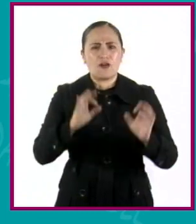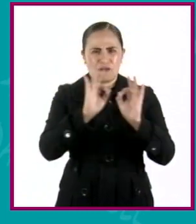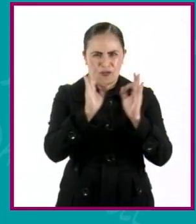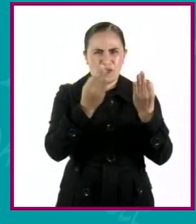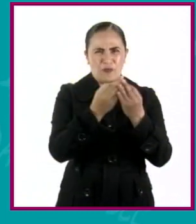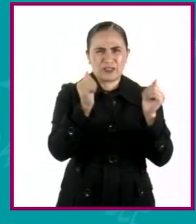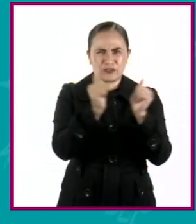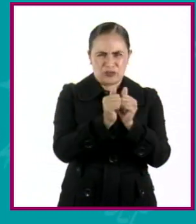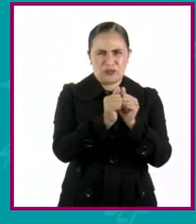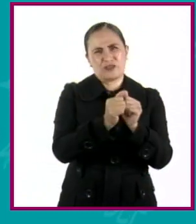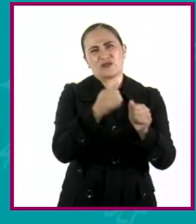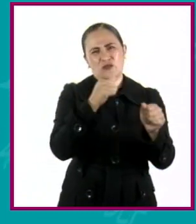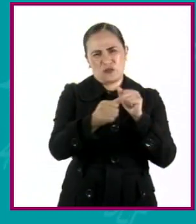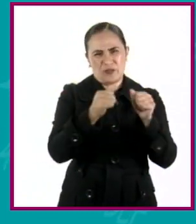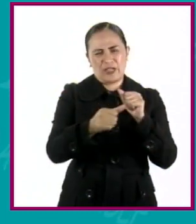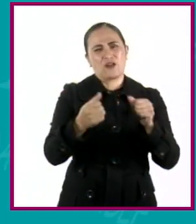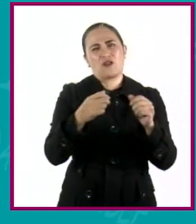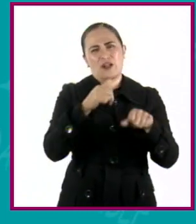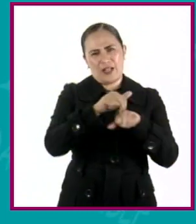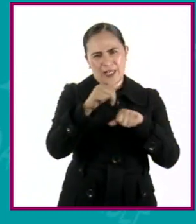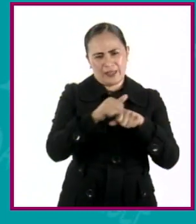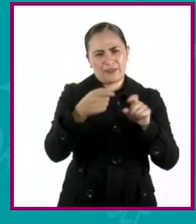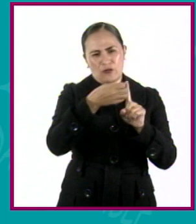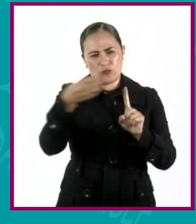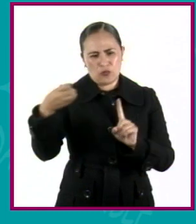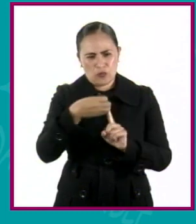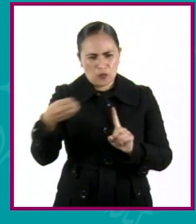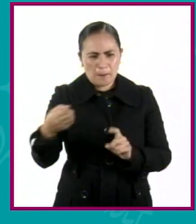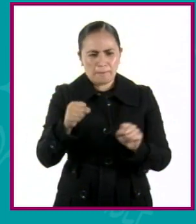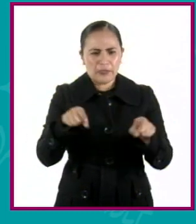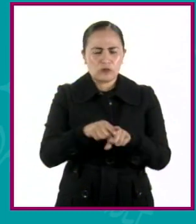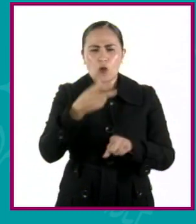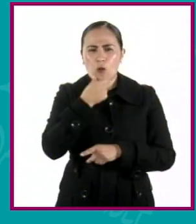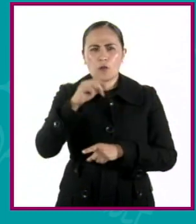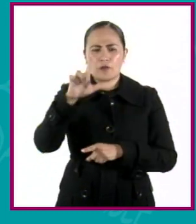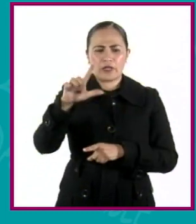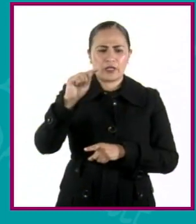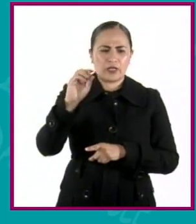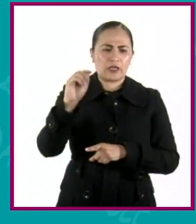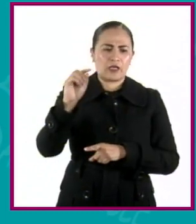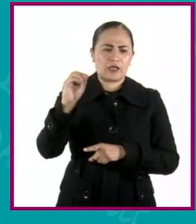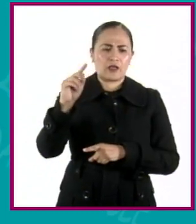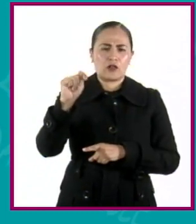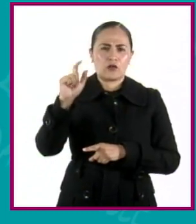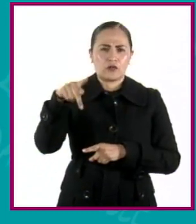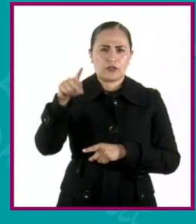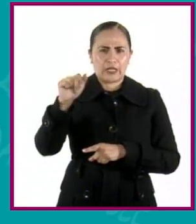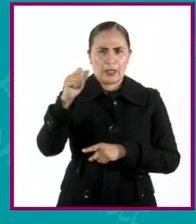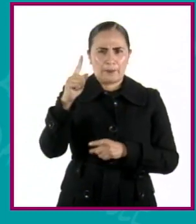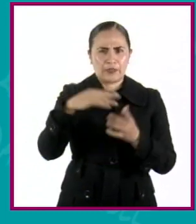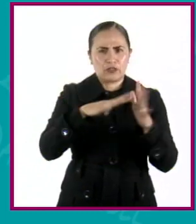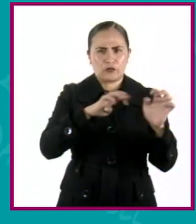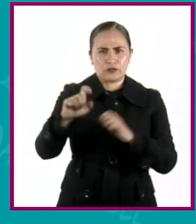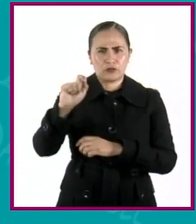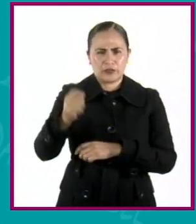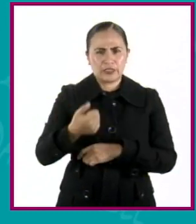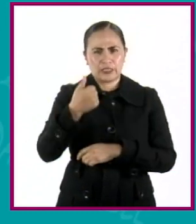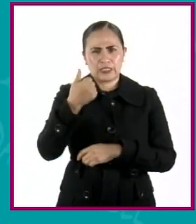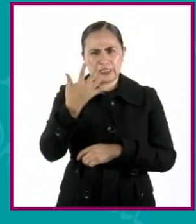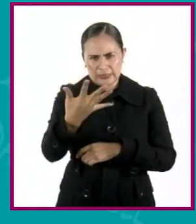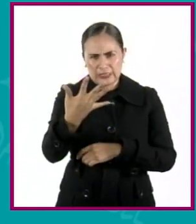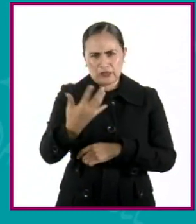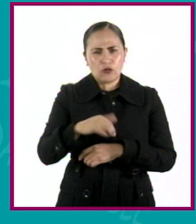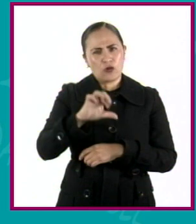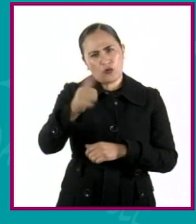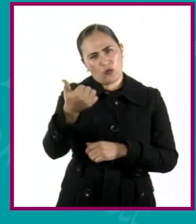ecuaciones diferenciales propuestas por Alfred Lotka en 1925 y Vito Volterra en 1926, son